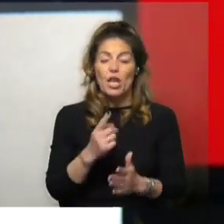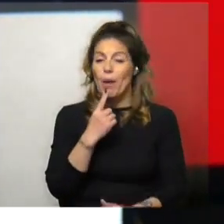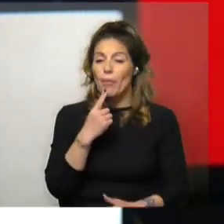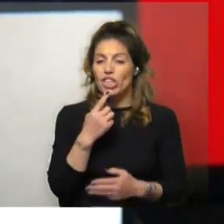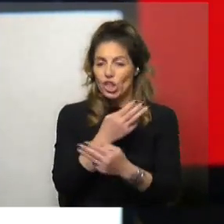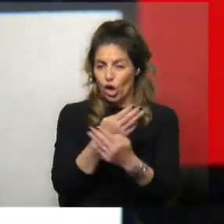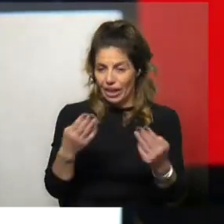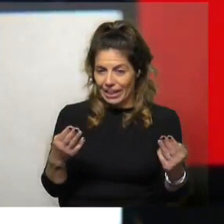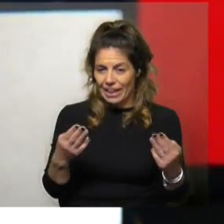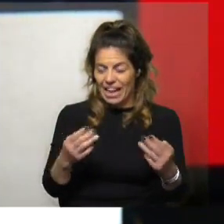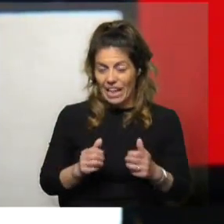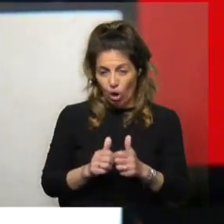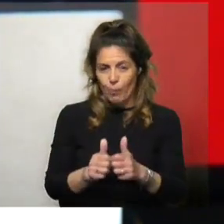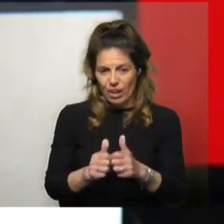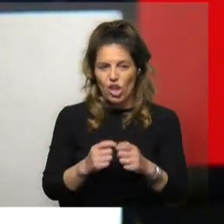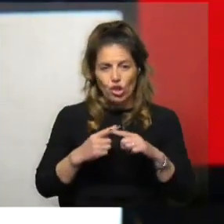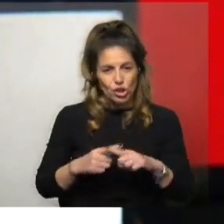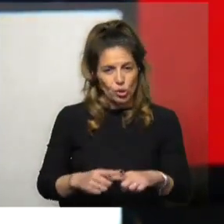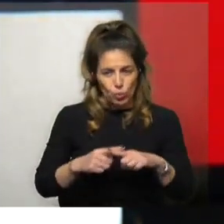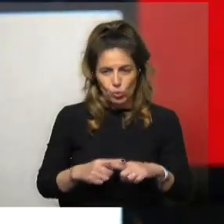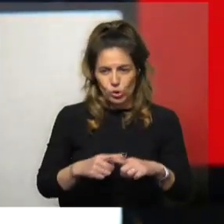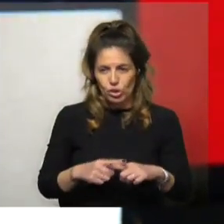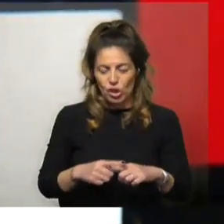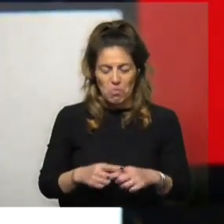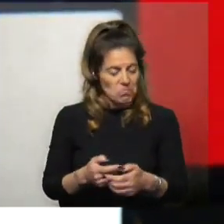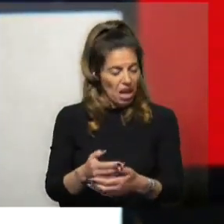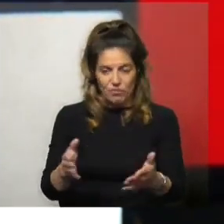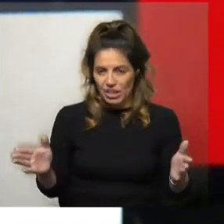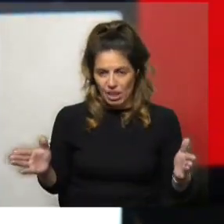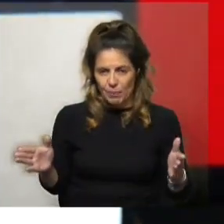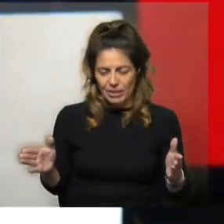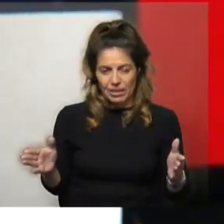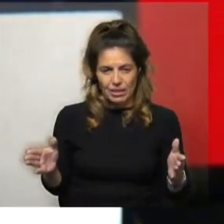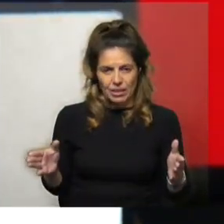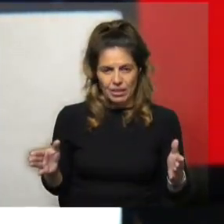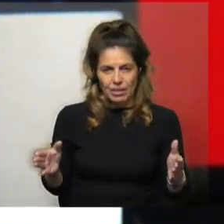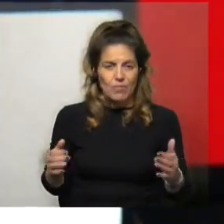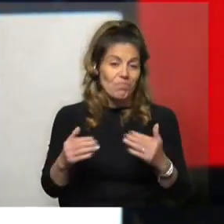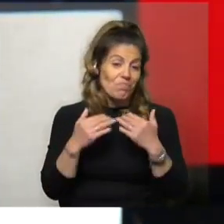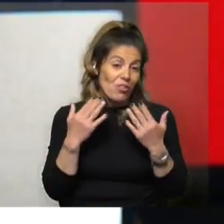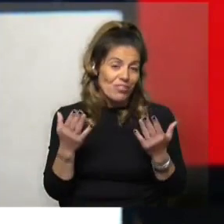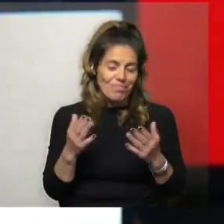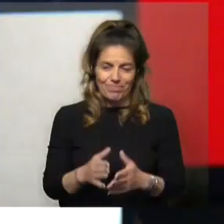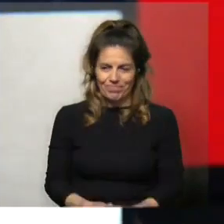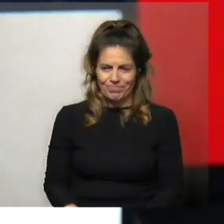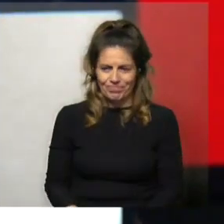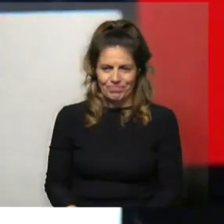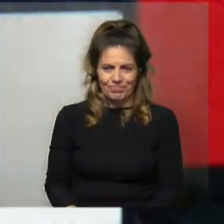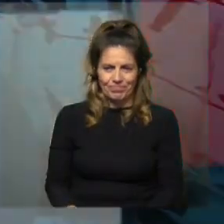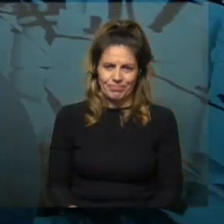general que acompañó discutió abiertamente Este no sé bien